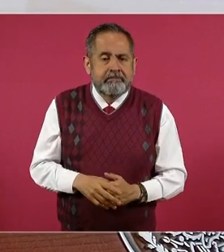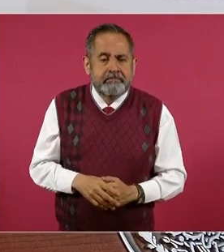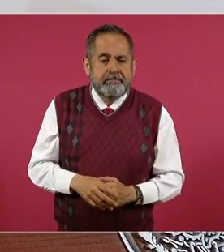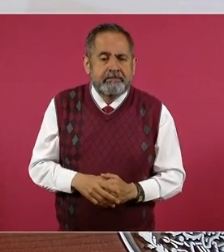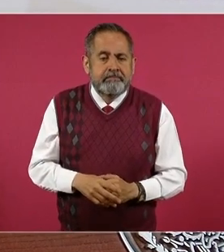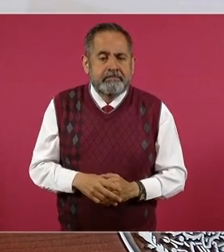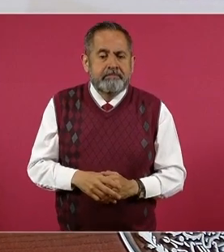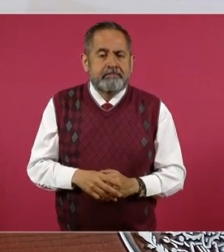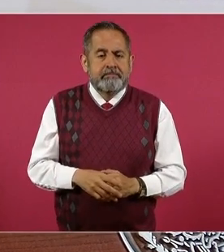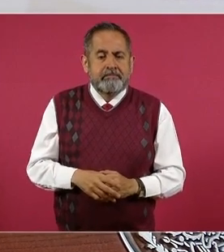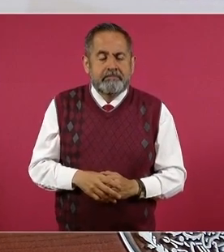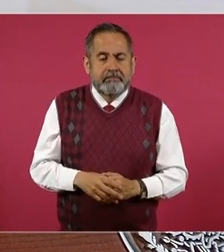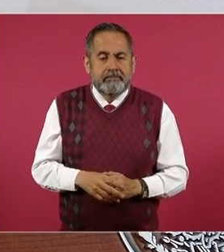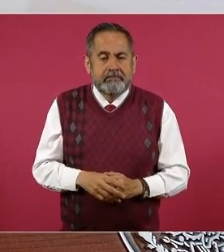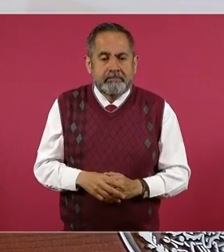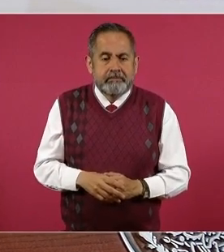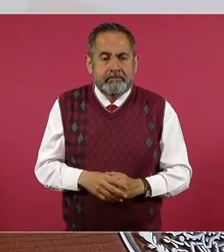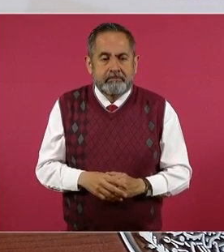habla